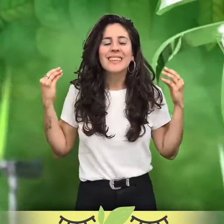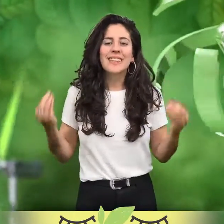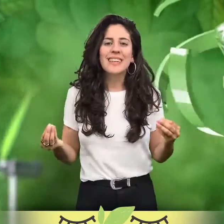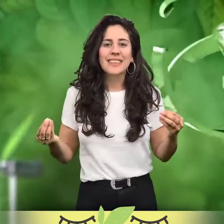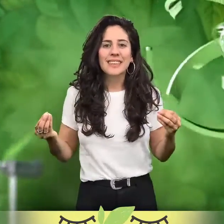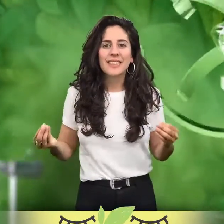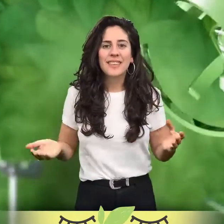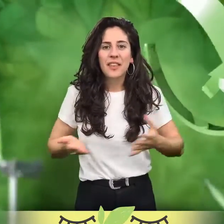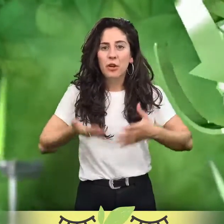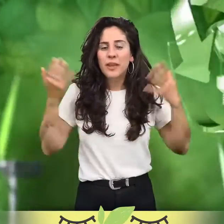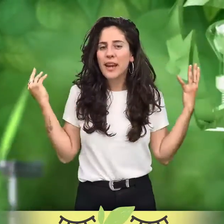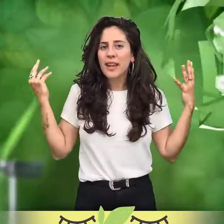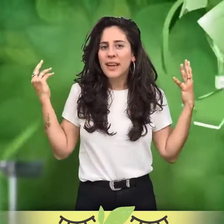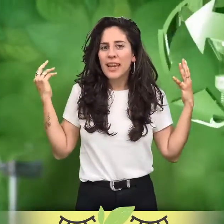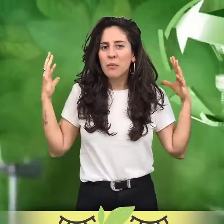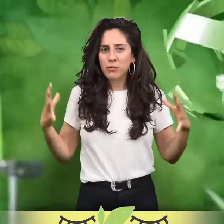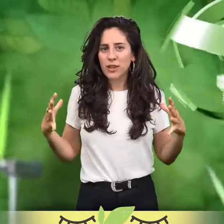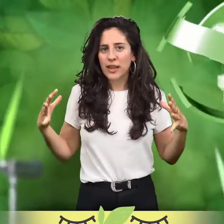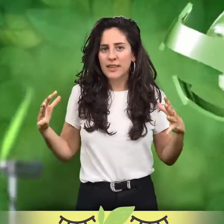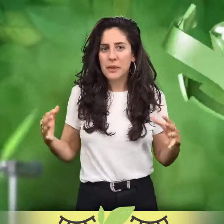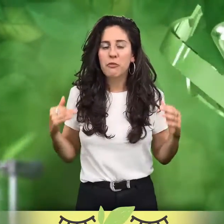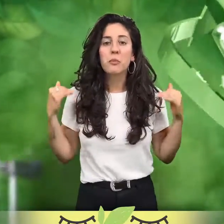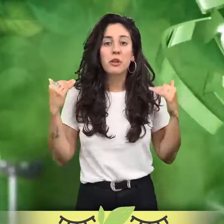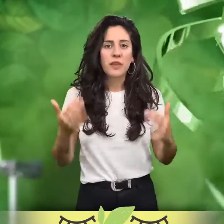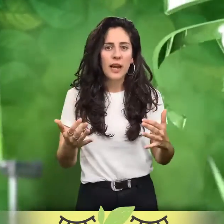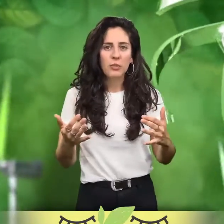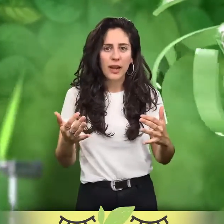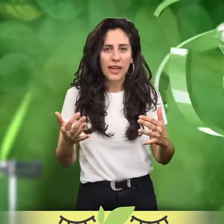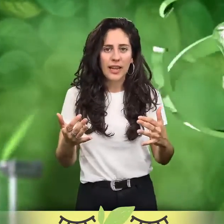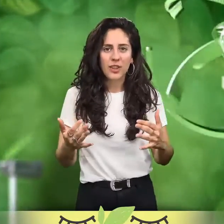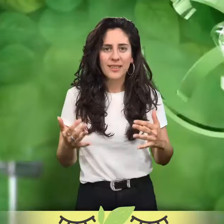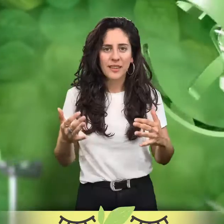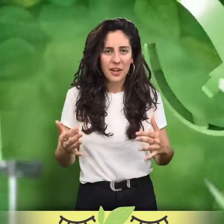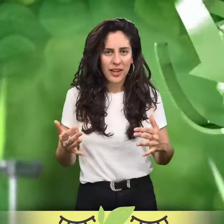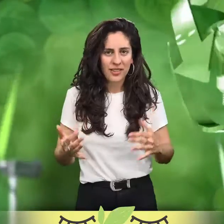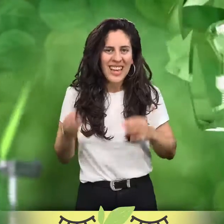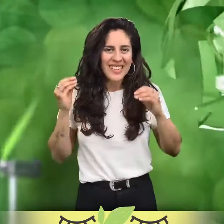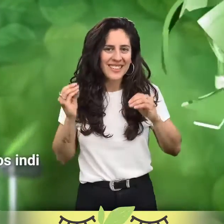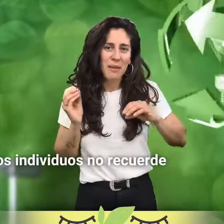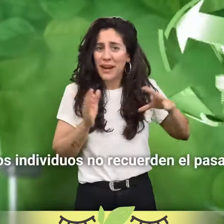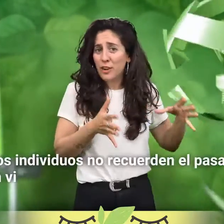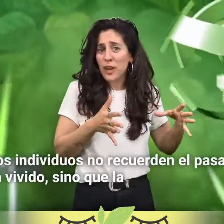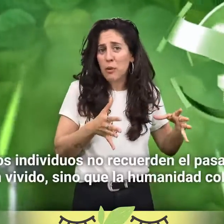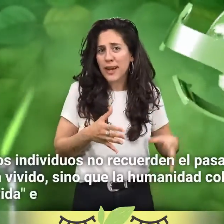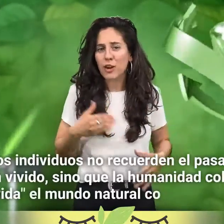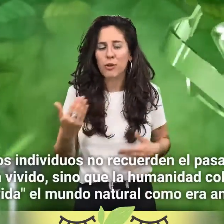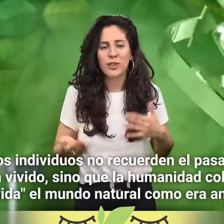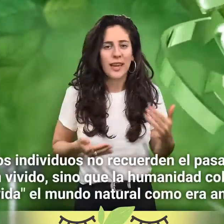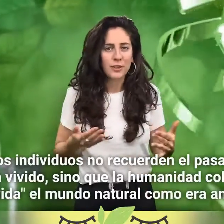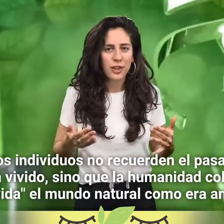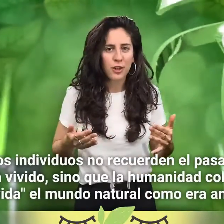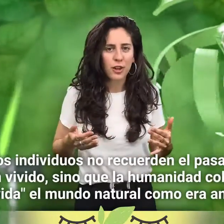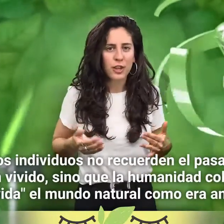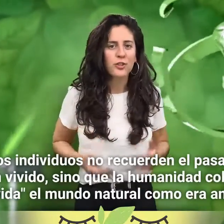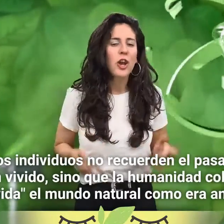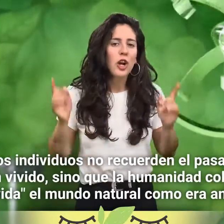generaciones tienen la tendencia de olvidar que el mundo que reciben fue modificado por las generaciones anteriores, ya sea para las cosas buenas, como los